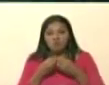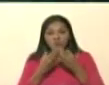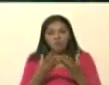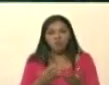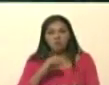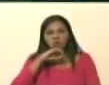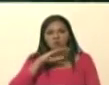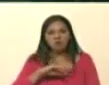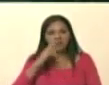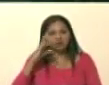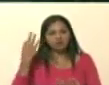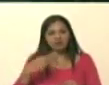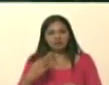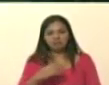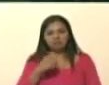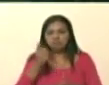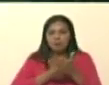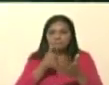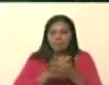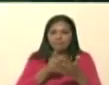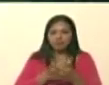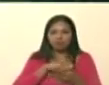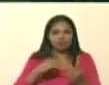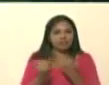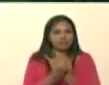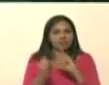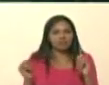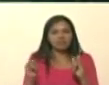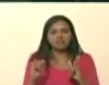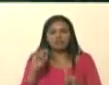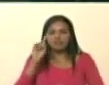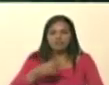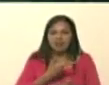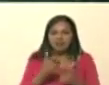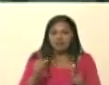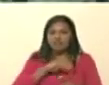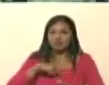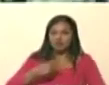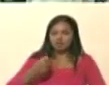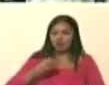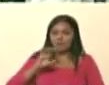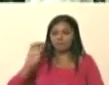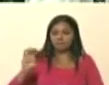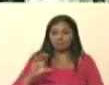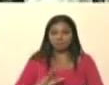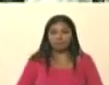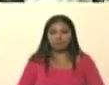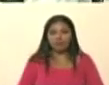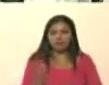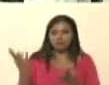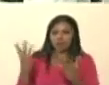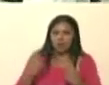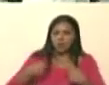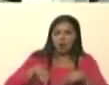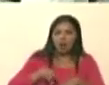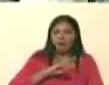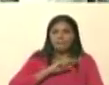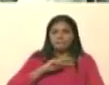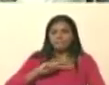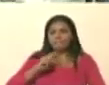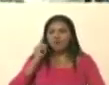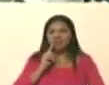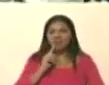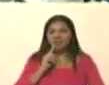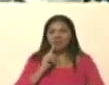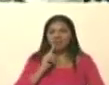heroica de la lucha por la independencia y la libertad y traen a bolívar como un ser humano